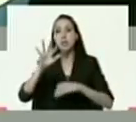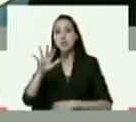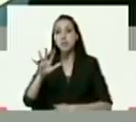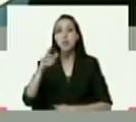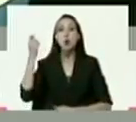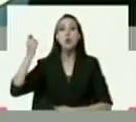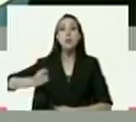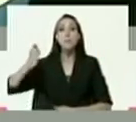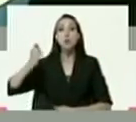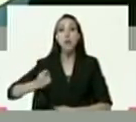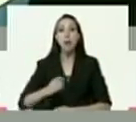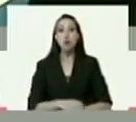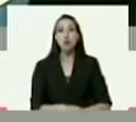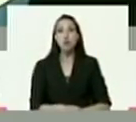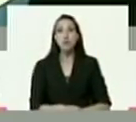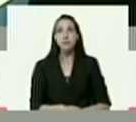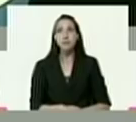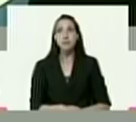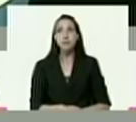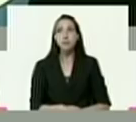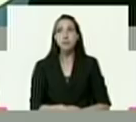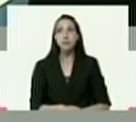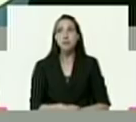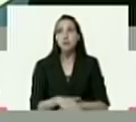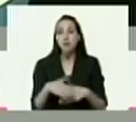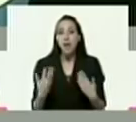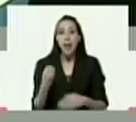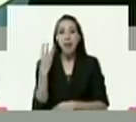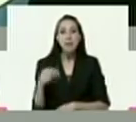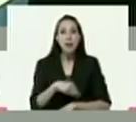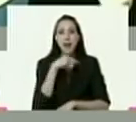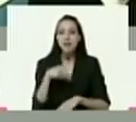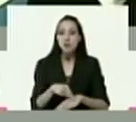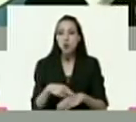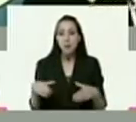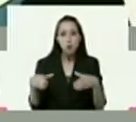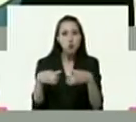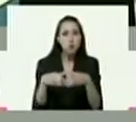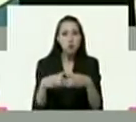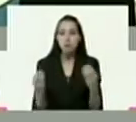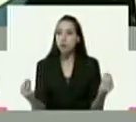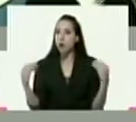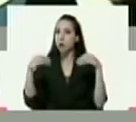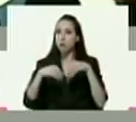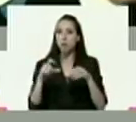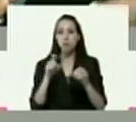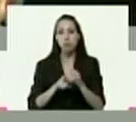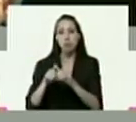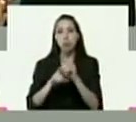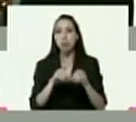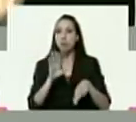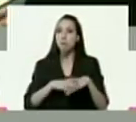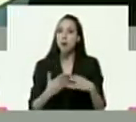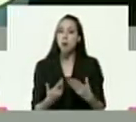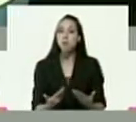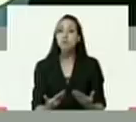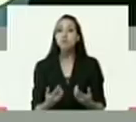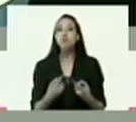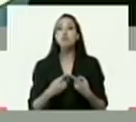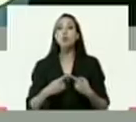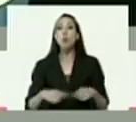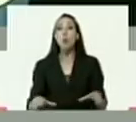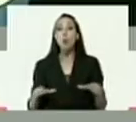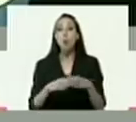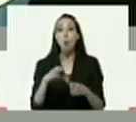que ni siquiera entre quienes componen la Asamblea Nacional estuvieron de acuerdo en ingresar. Pero como la OEA está tomada por el